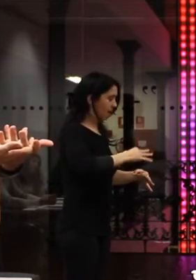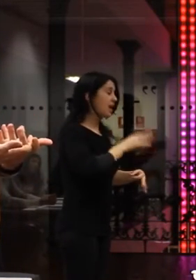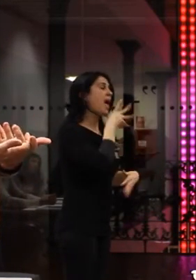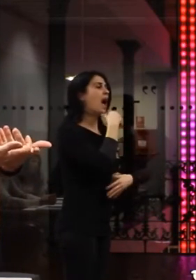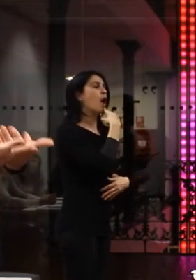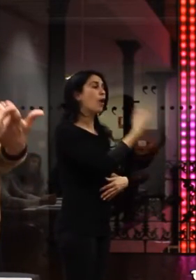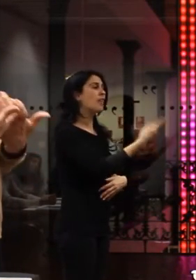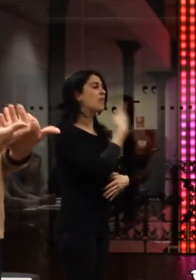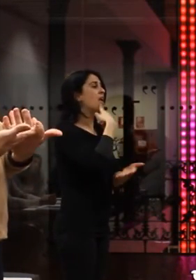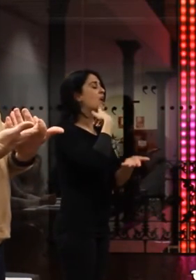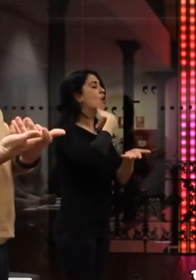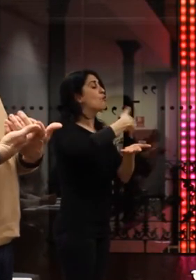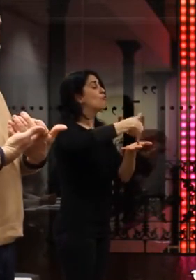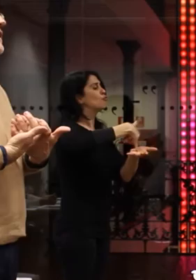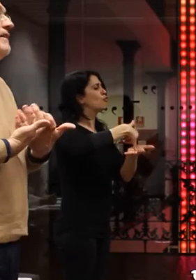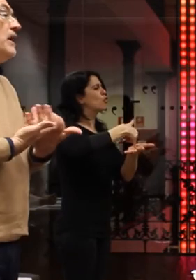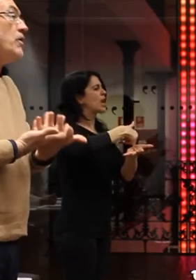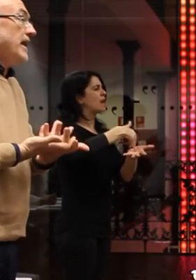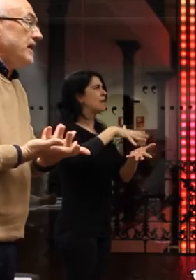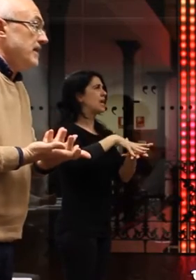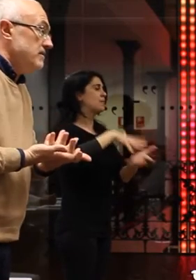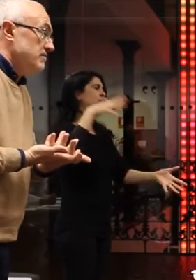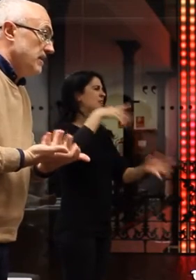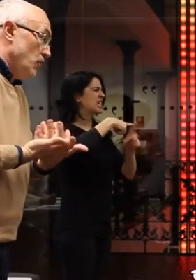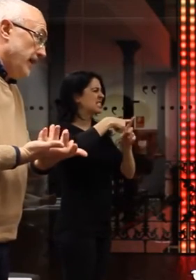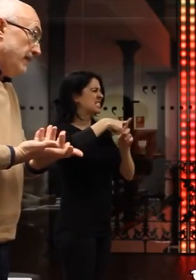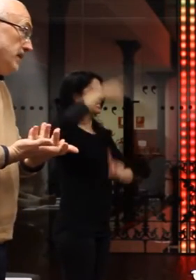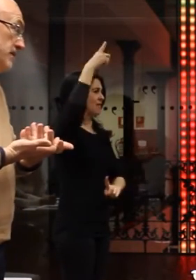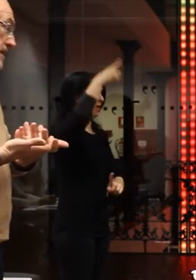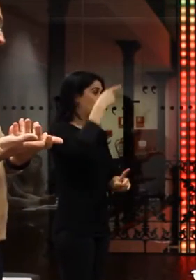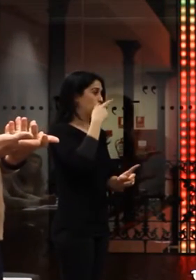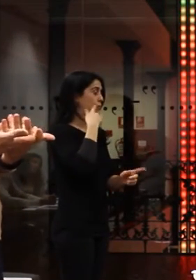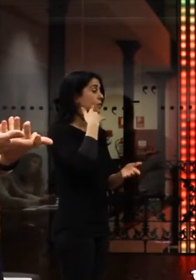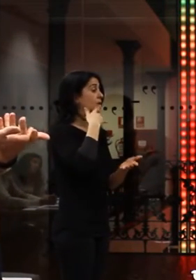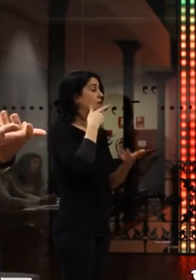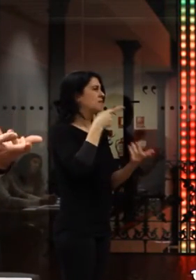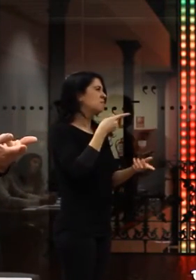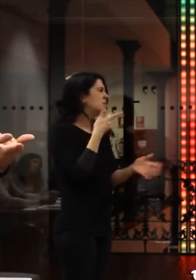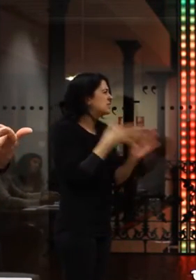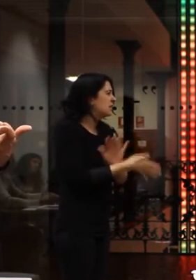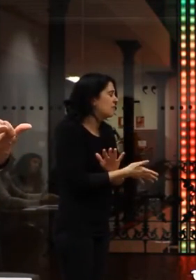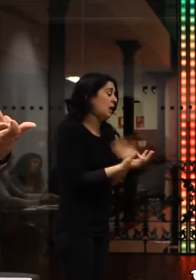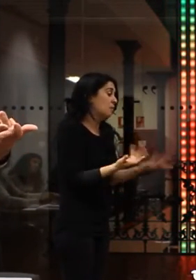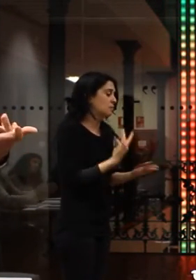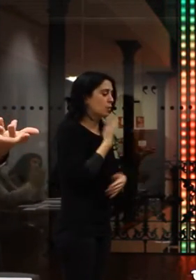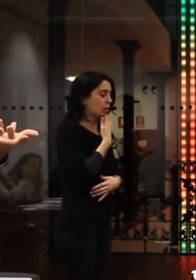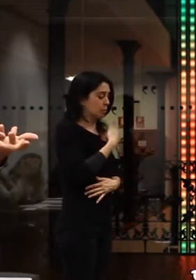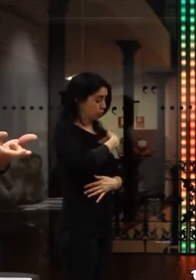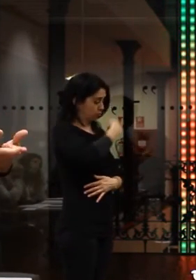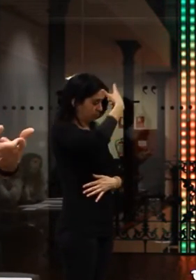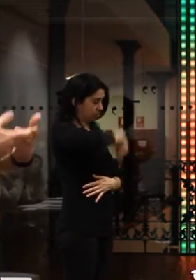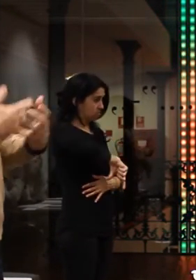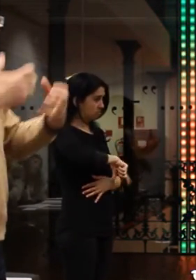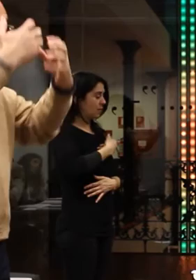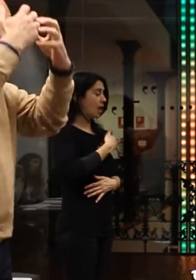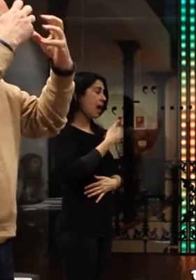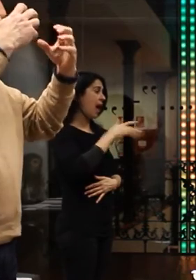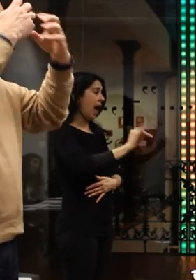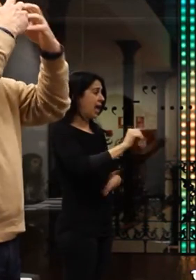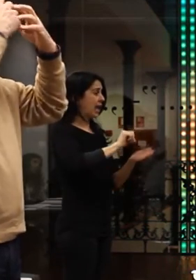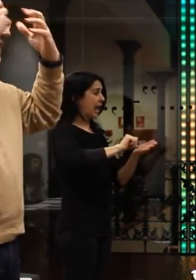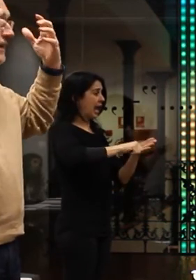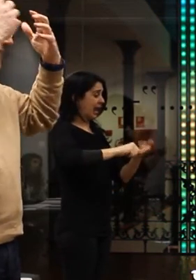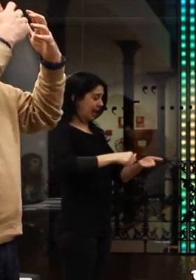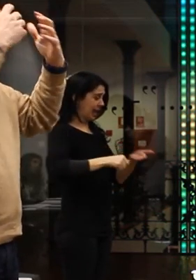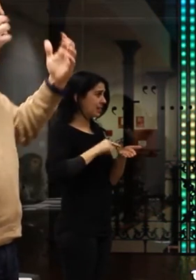severo. El vulnerable severo es un señor que tendrá un carné de vulnerable severo, una especie de, en fin, de matrícula,